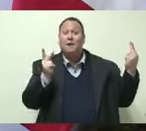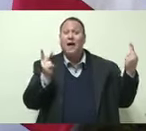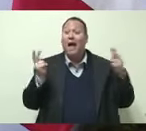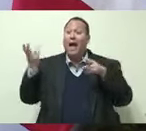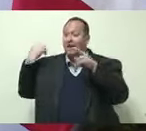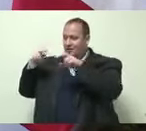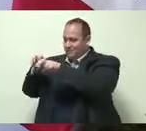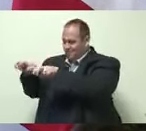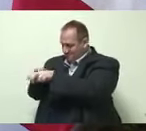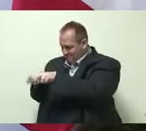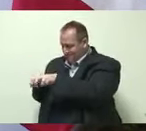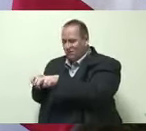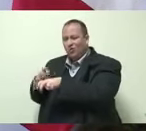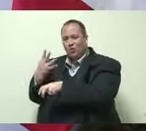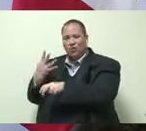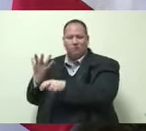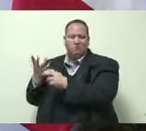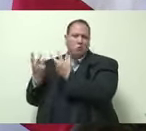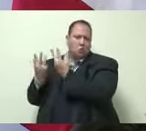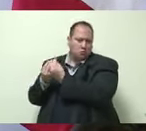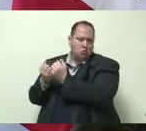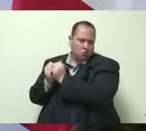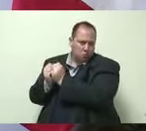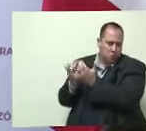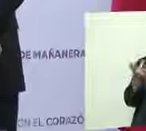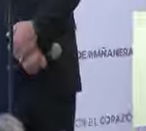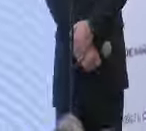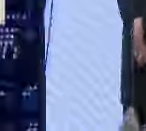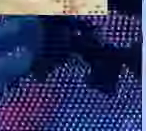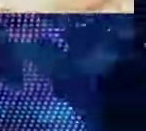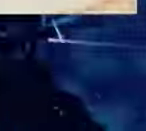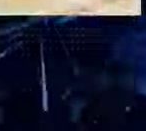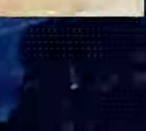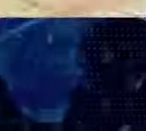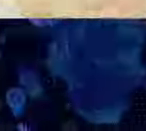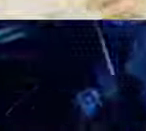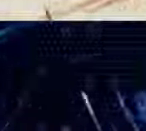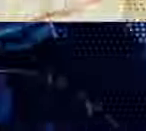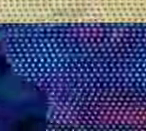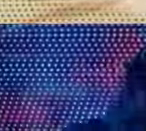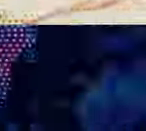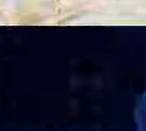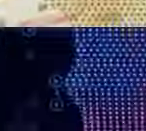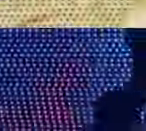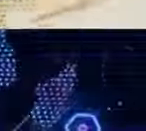se hacían acompañar y… The Baja Post.